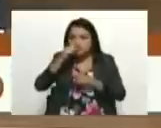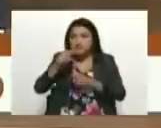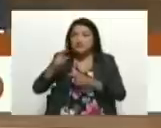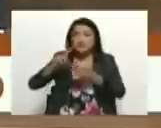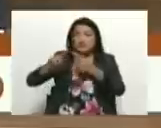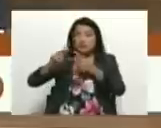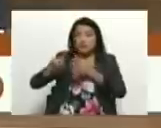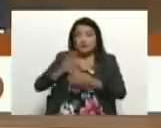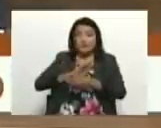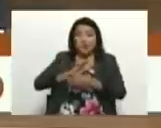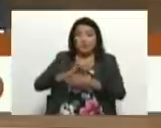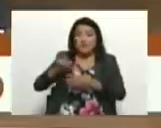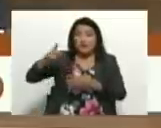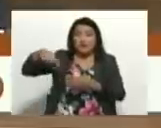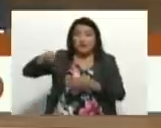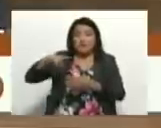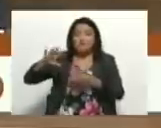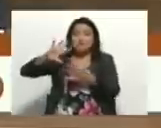pueblo.